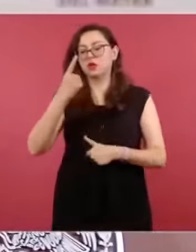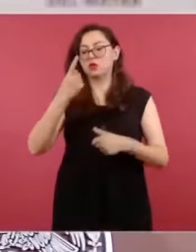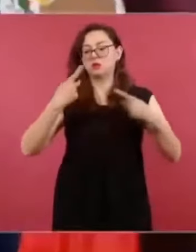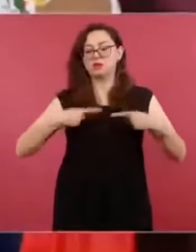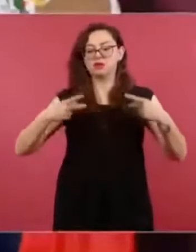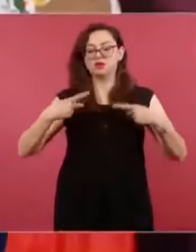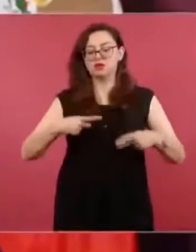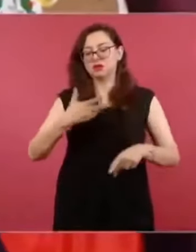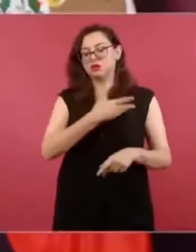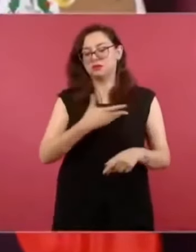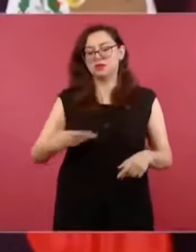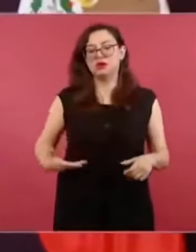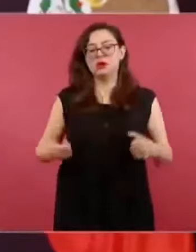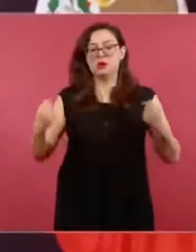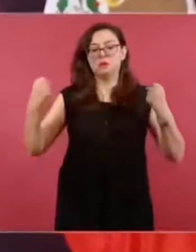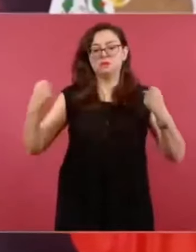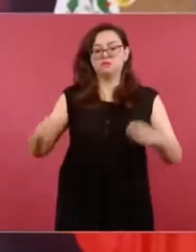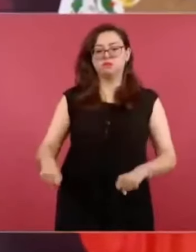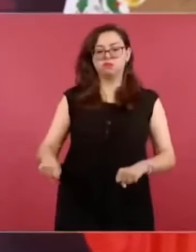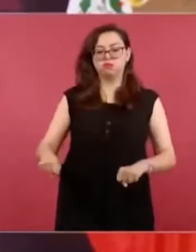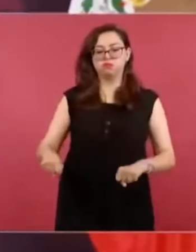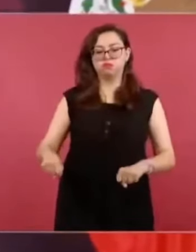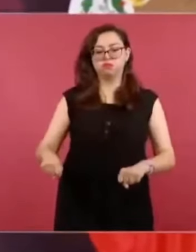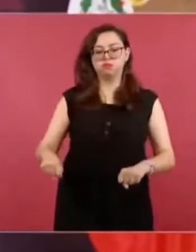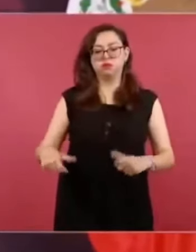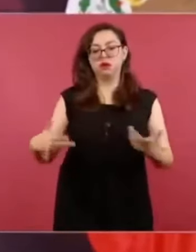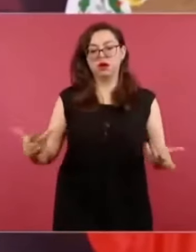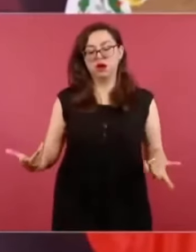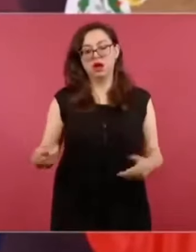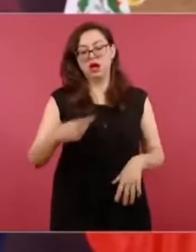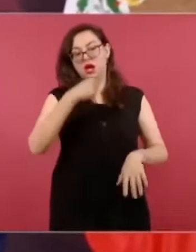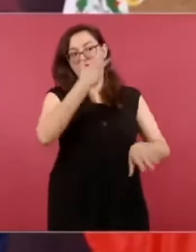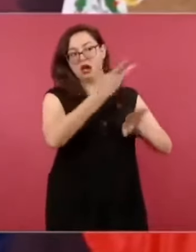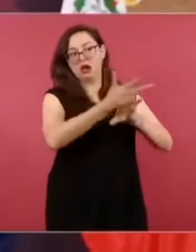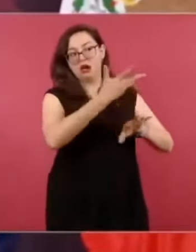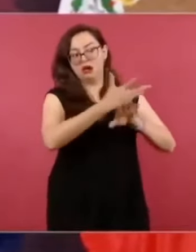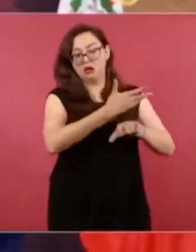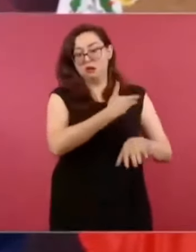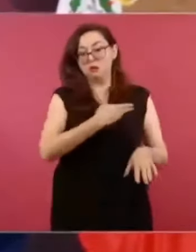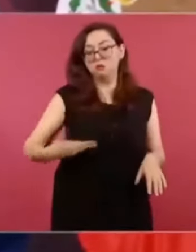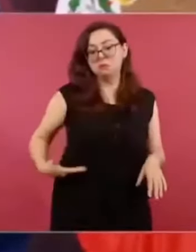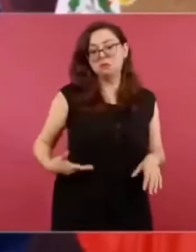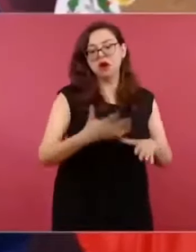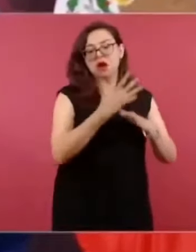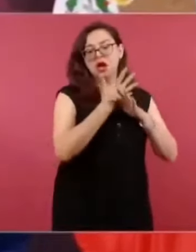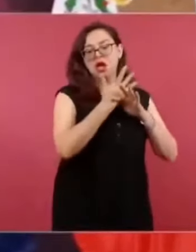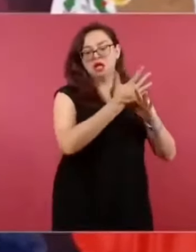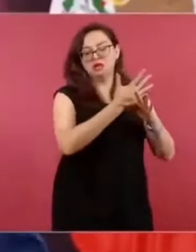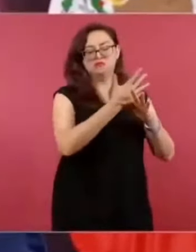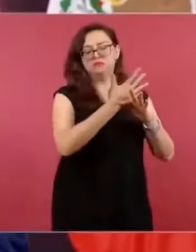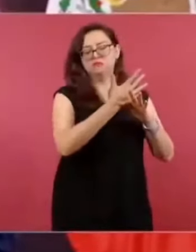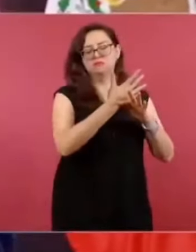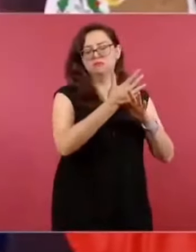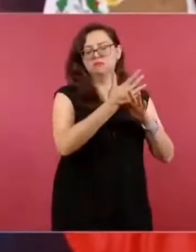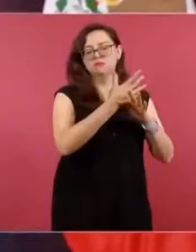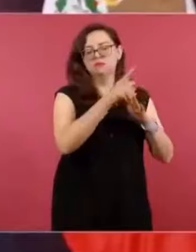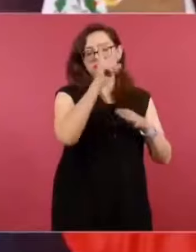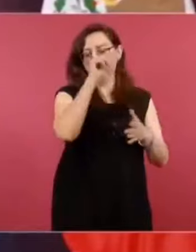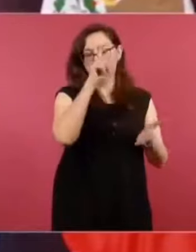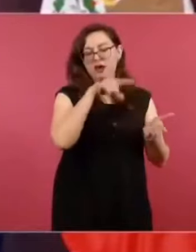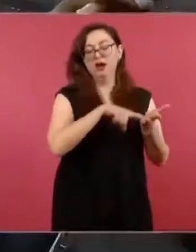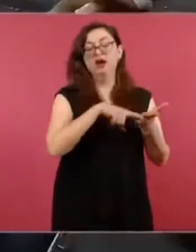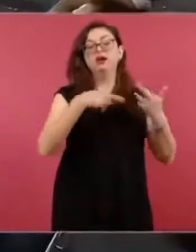Centroamérica te lo atribuyen a un presidente de Estados Unidos pero no creo que fue un secretario